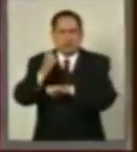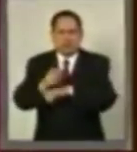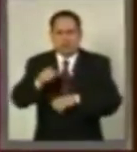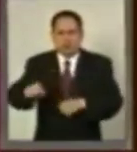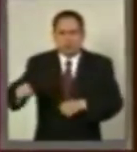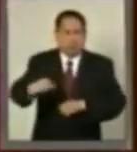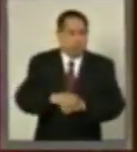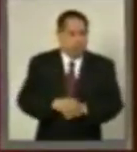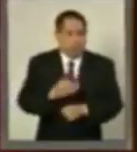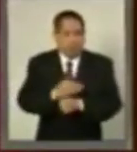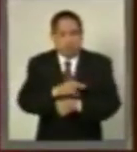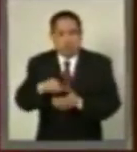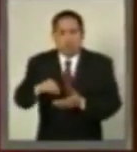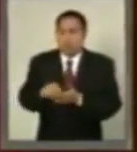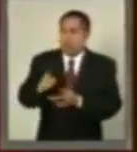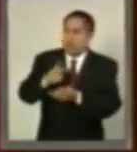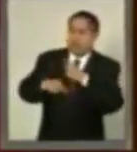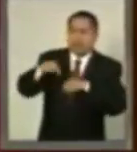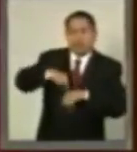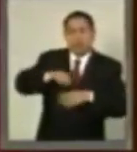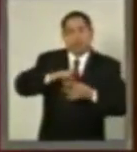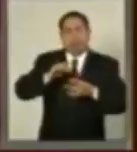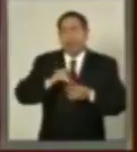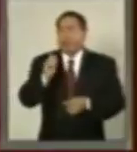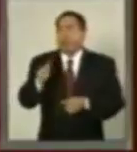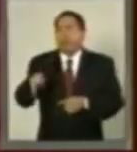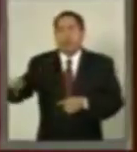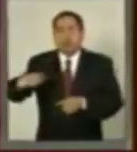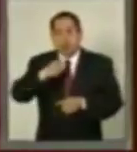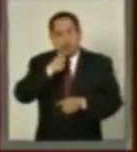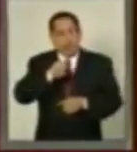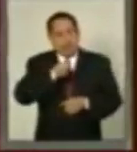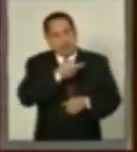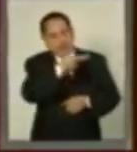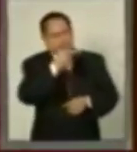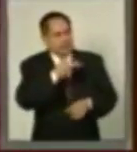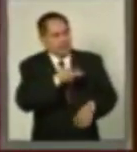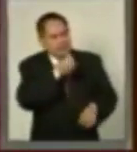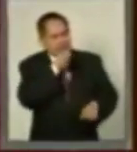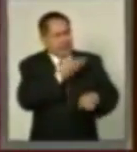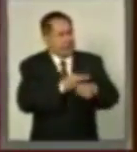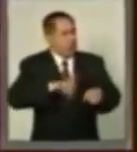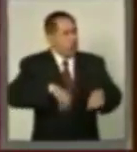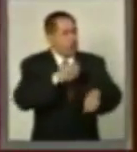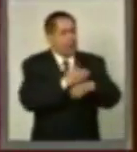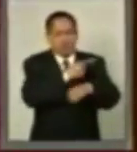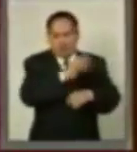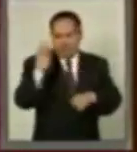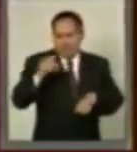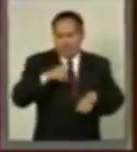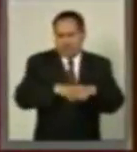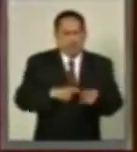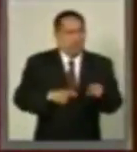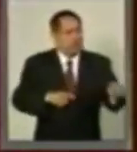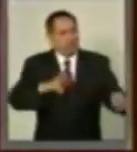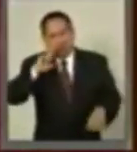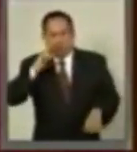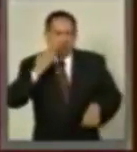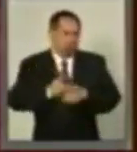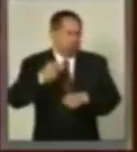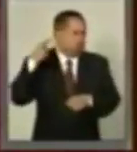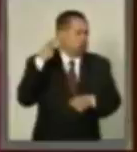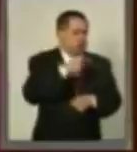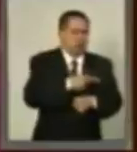esta tribuna también se ha venido a mencionar que la Secretaría de Gobernación del Gobierno Federal es la responsable